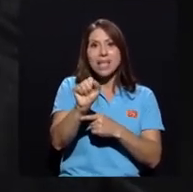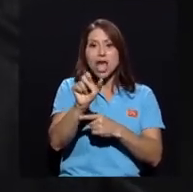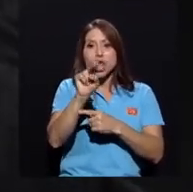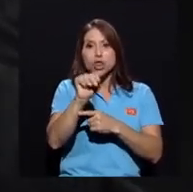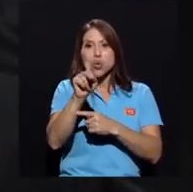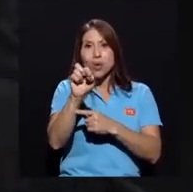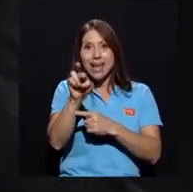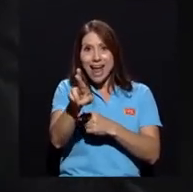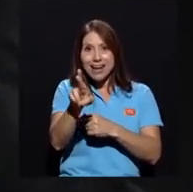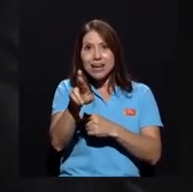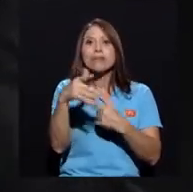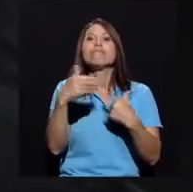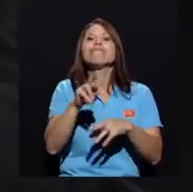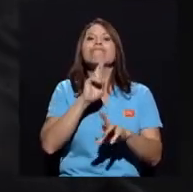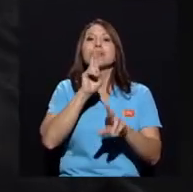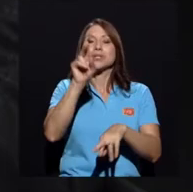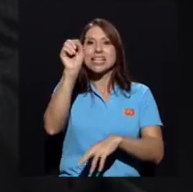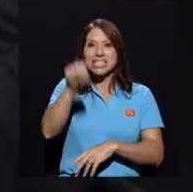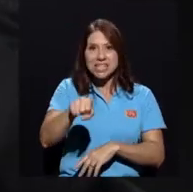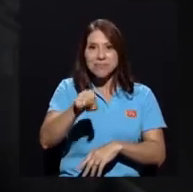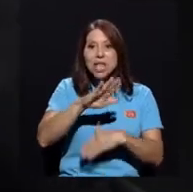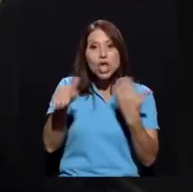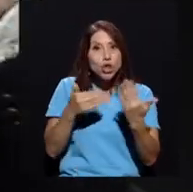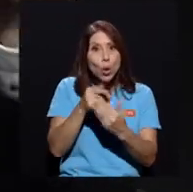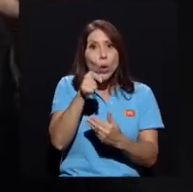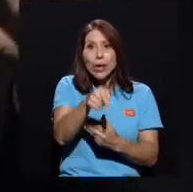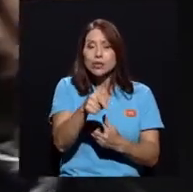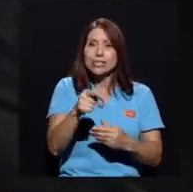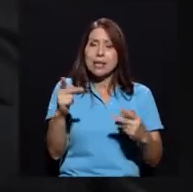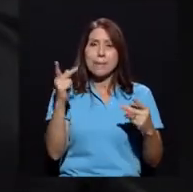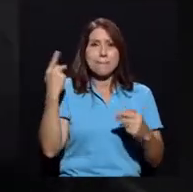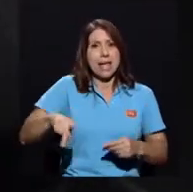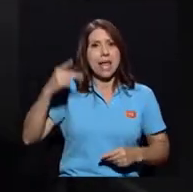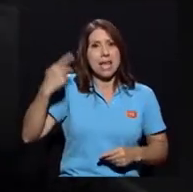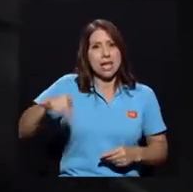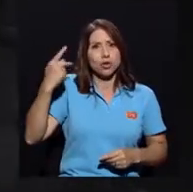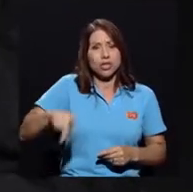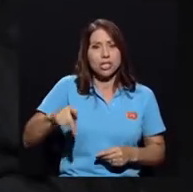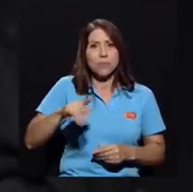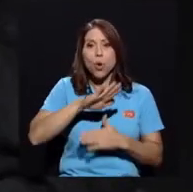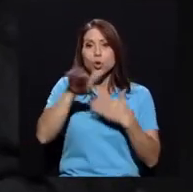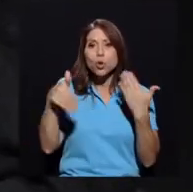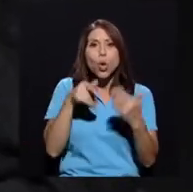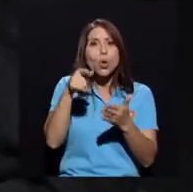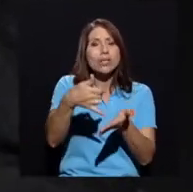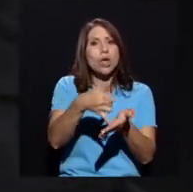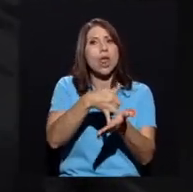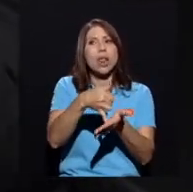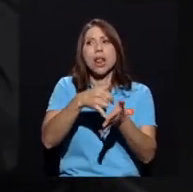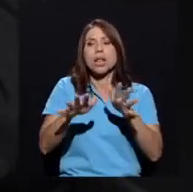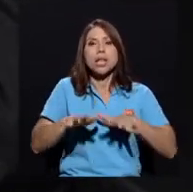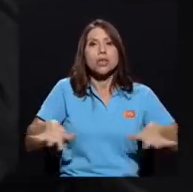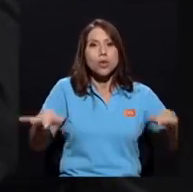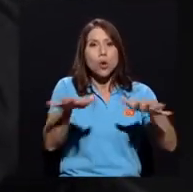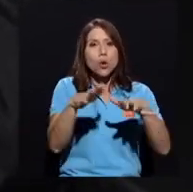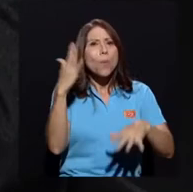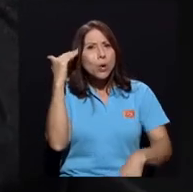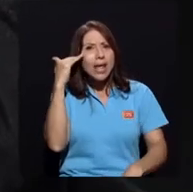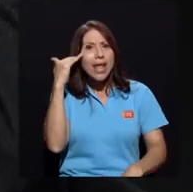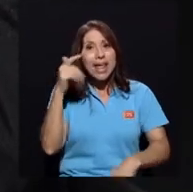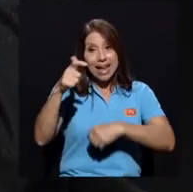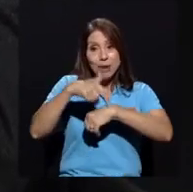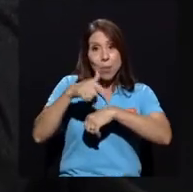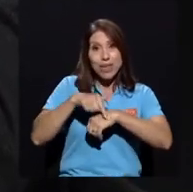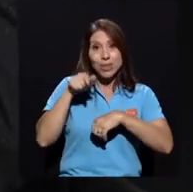la respuesta es sí. Todo esto es peligrosísimo. Todo esto desestabiliza completamente el entorno. ¿Por qué? En el momento en que ellos puedan hacer